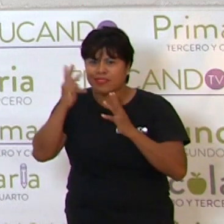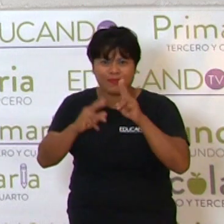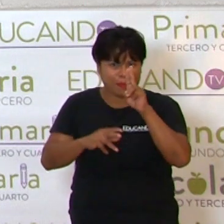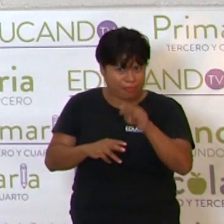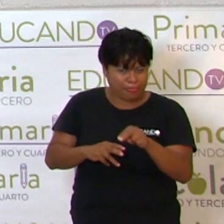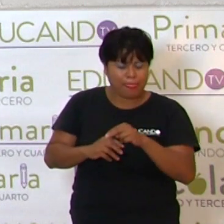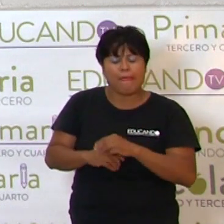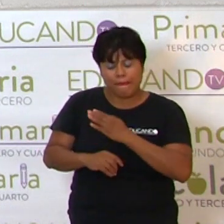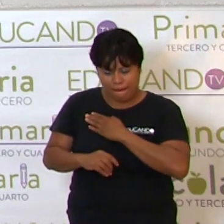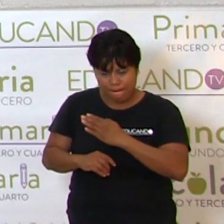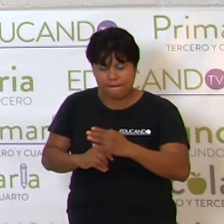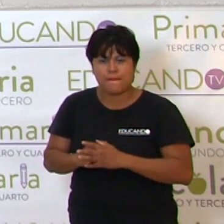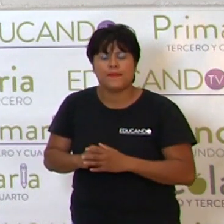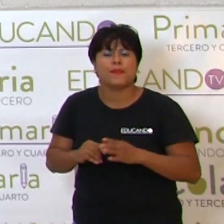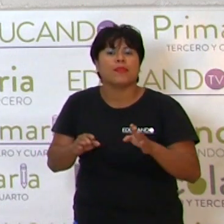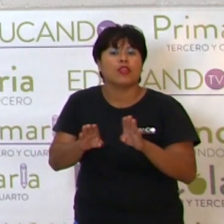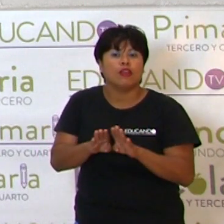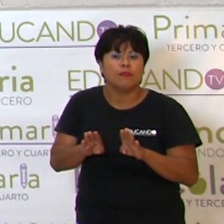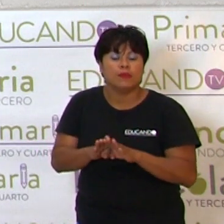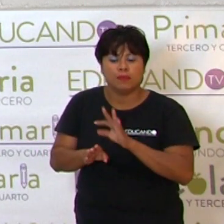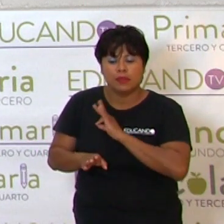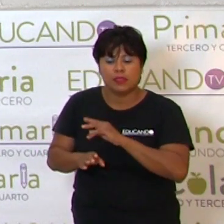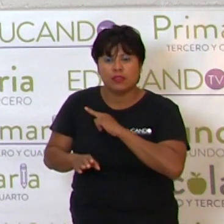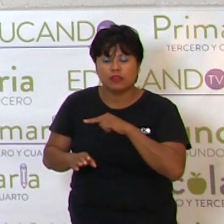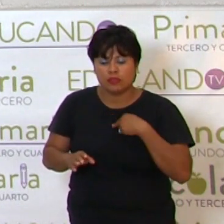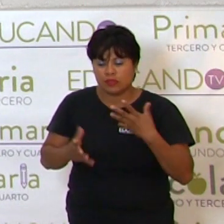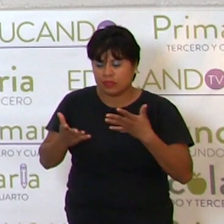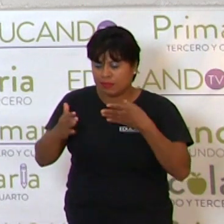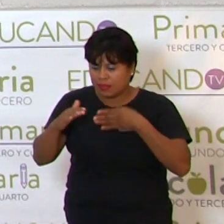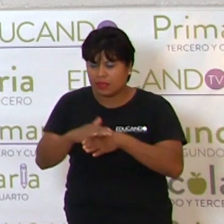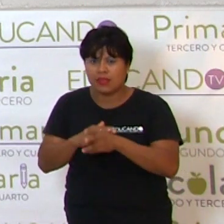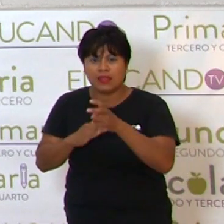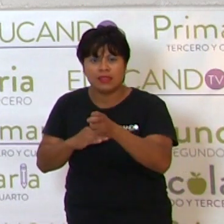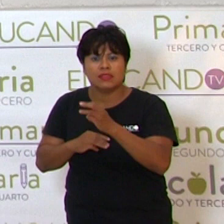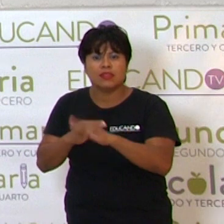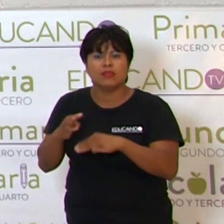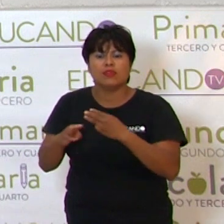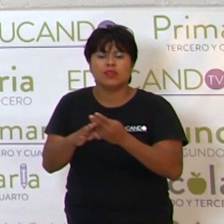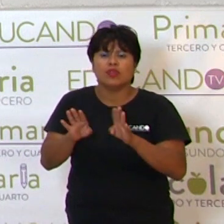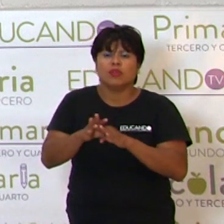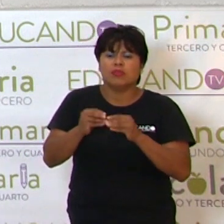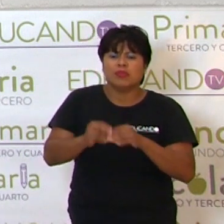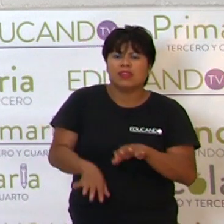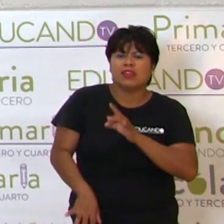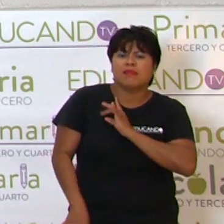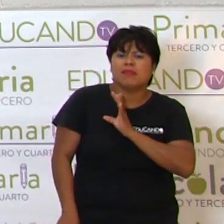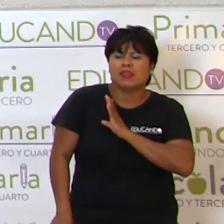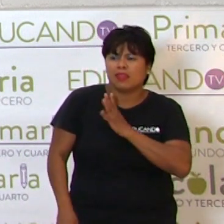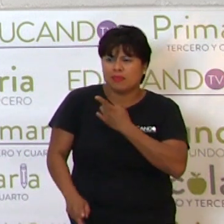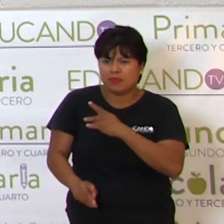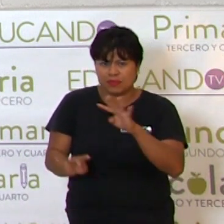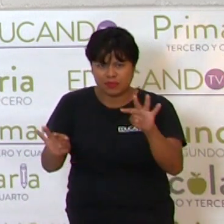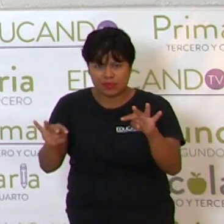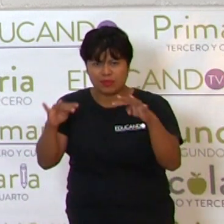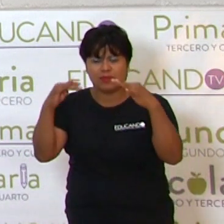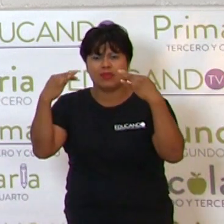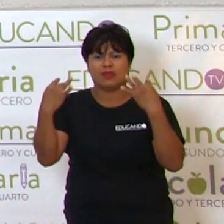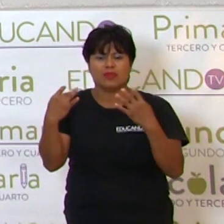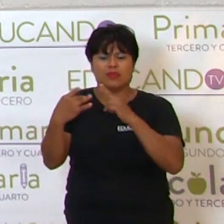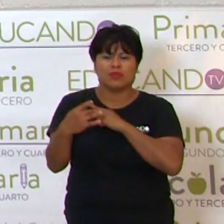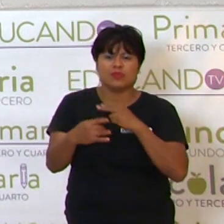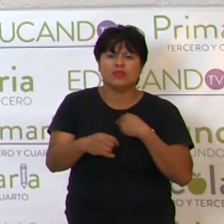Bueno, y entonces, ¿cómo nos adentramos en este mundo? ¿Cómo perdemos el miedo ante el público, ante